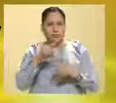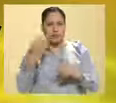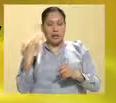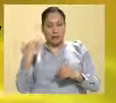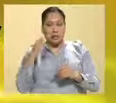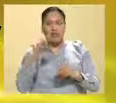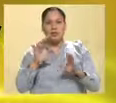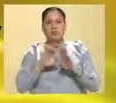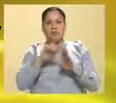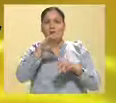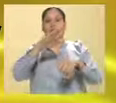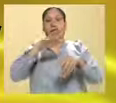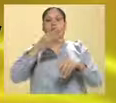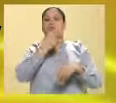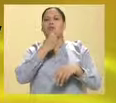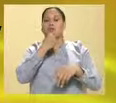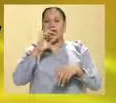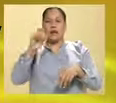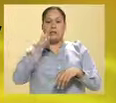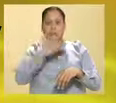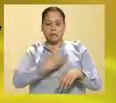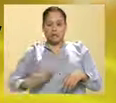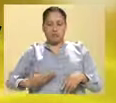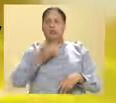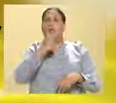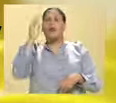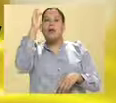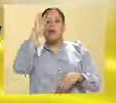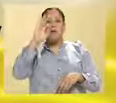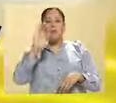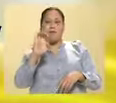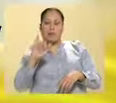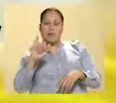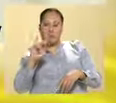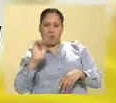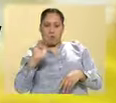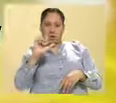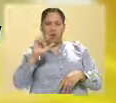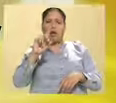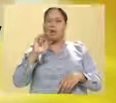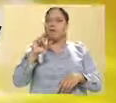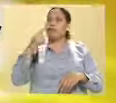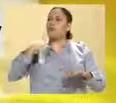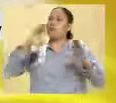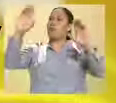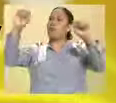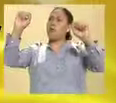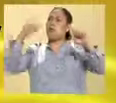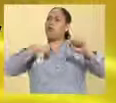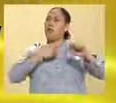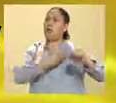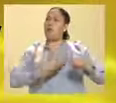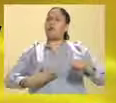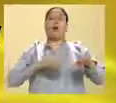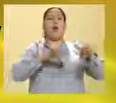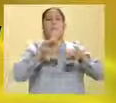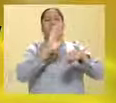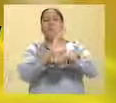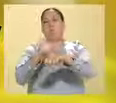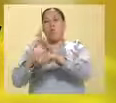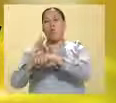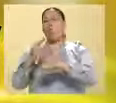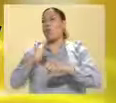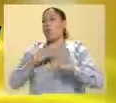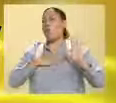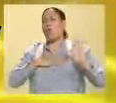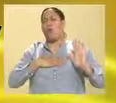cuando estaba en campaña el expresidente Felipe Calderón, que se proclamó como presidente del empleo, había